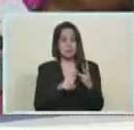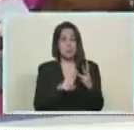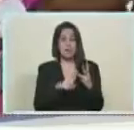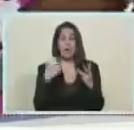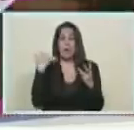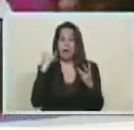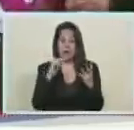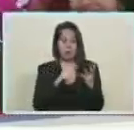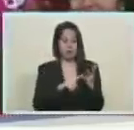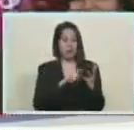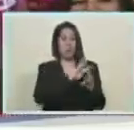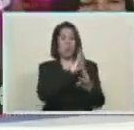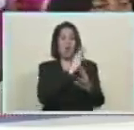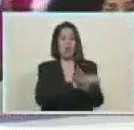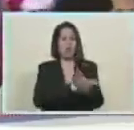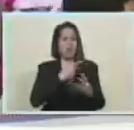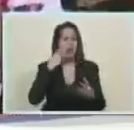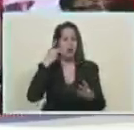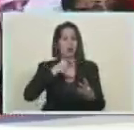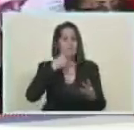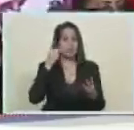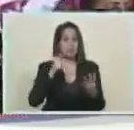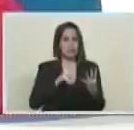Tenemos el poder político